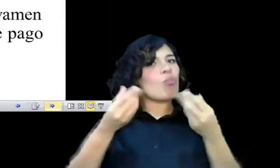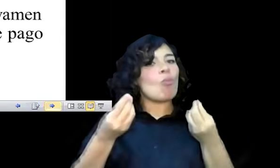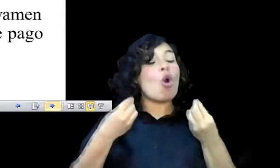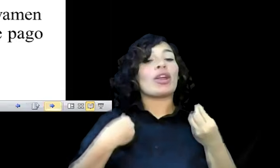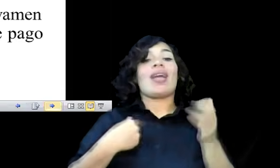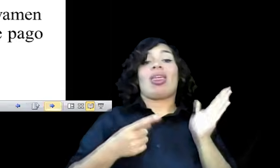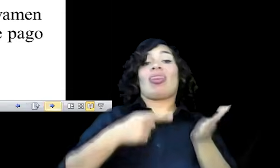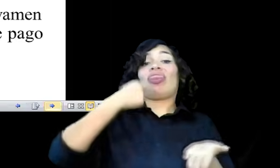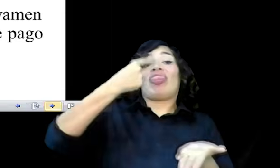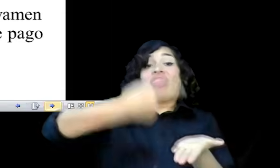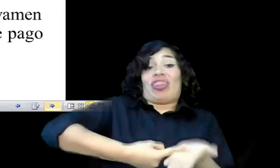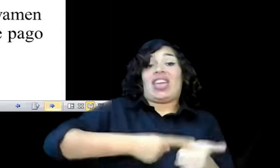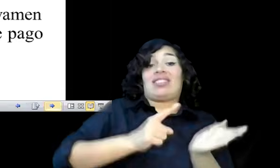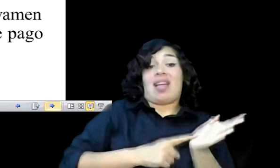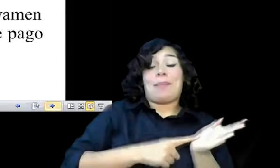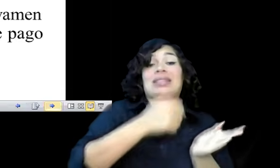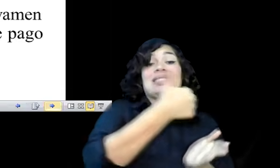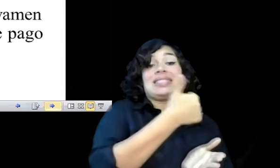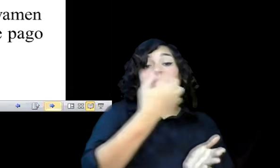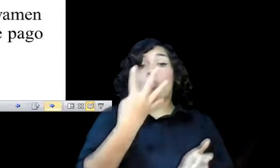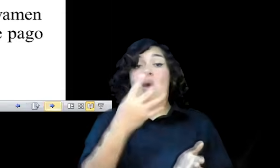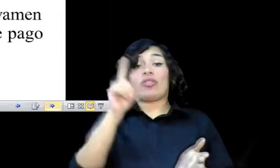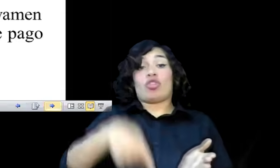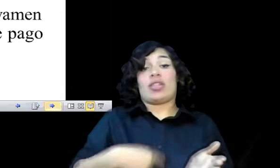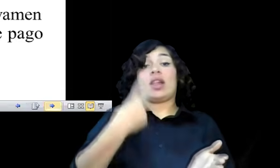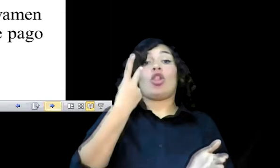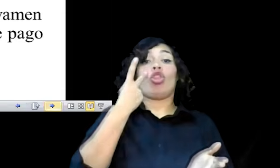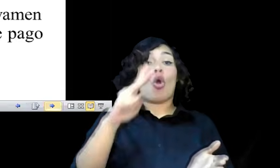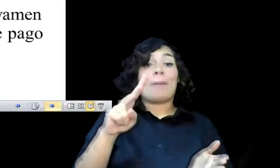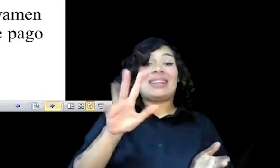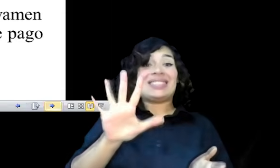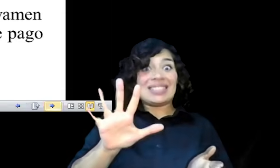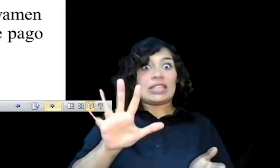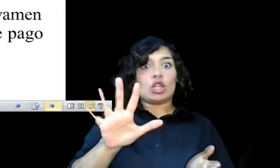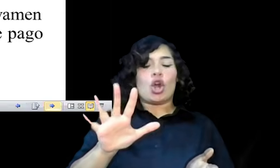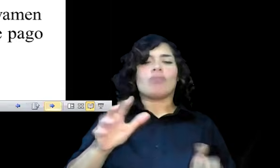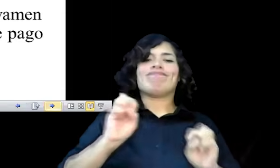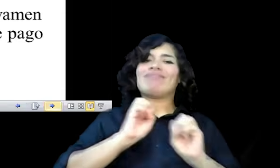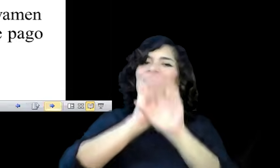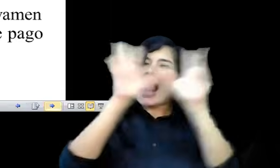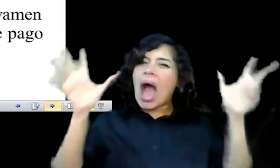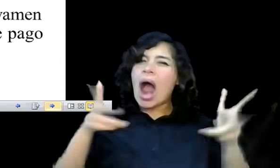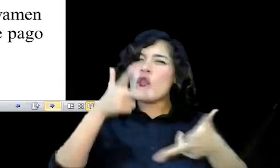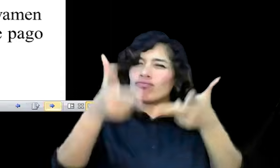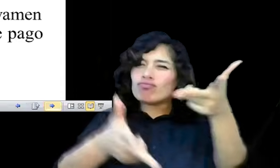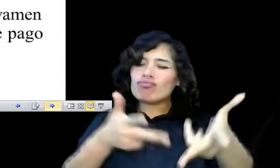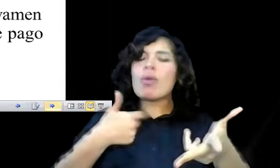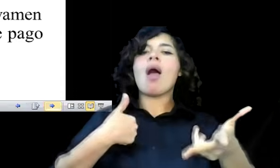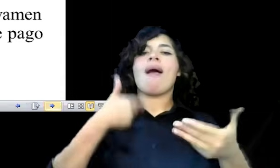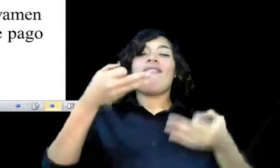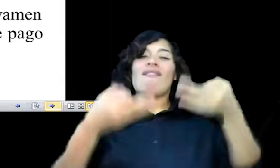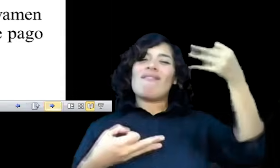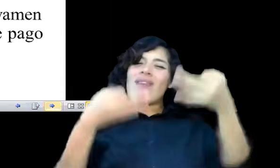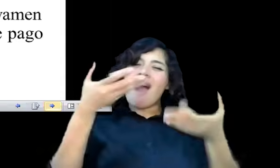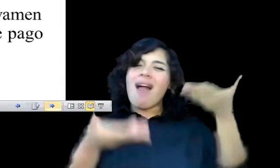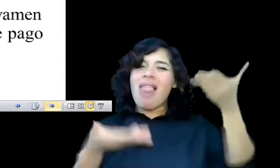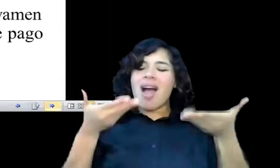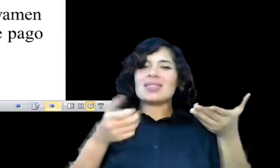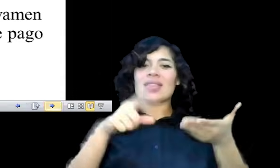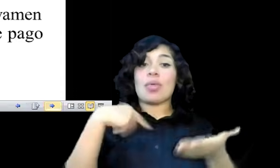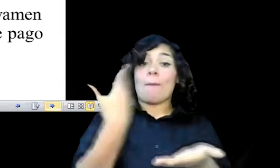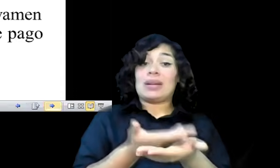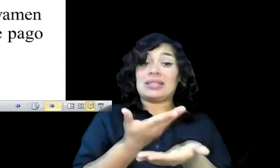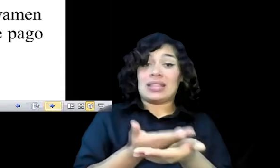el dictamen 64 del 2005 nos aclara que es el balance de presentación. Entonces, utilizando este